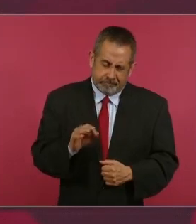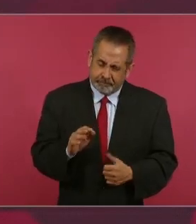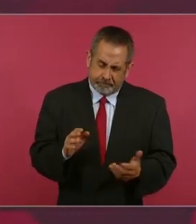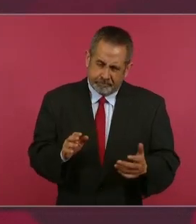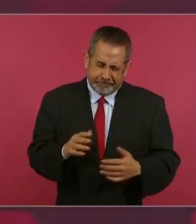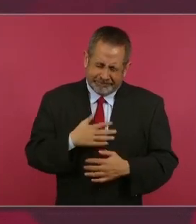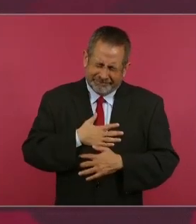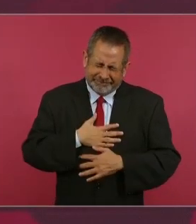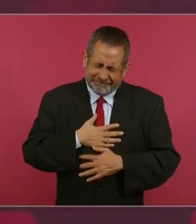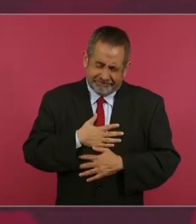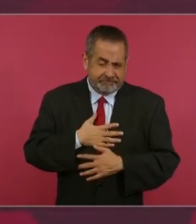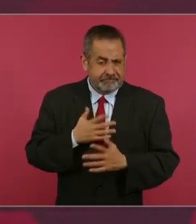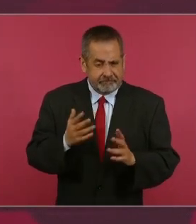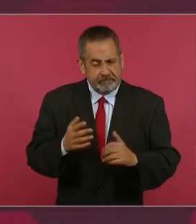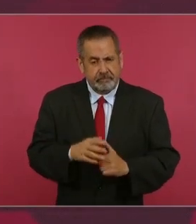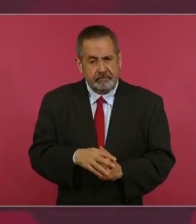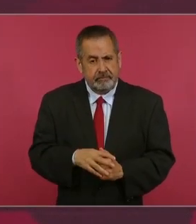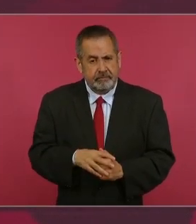Yo sí creo que